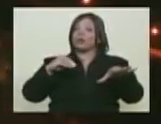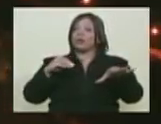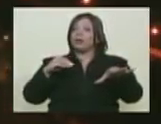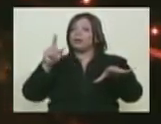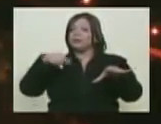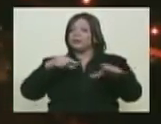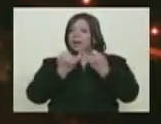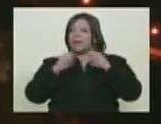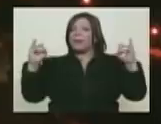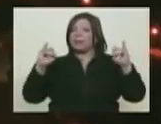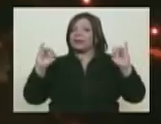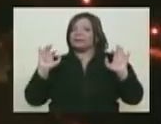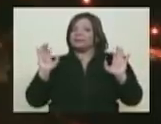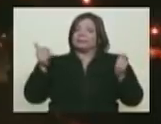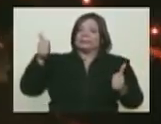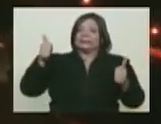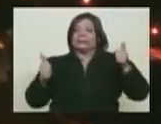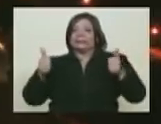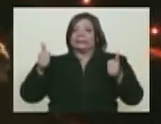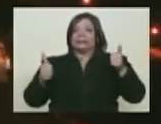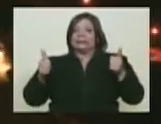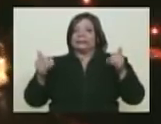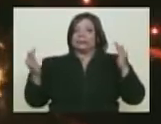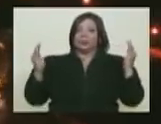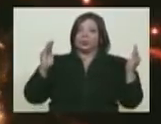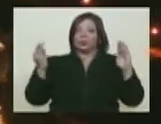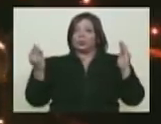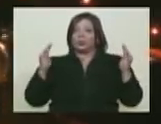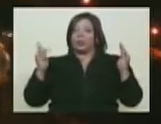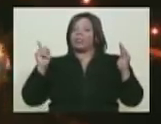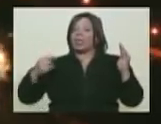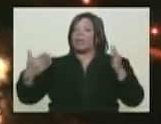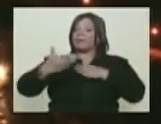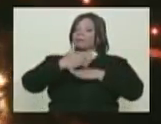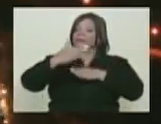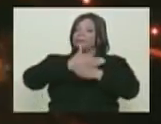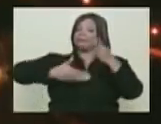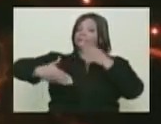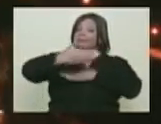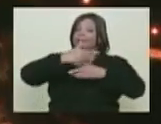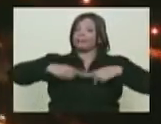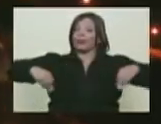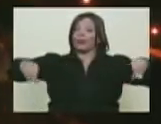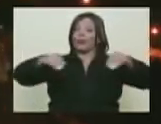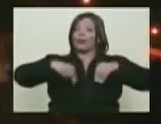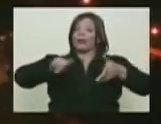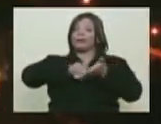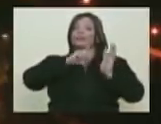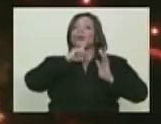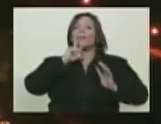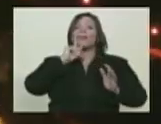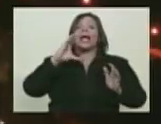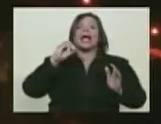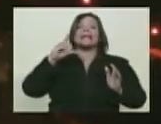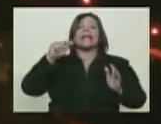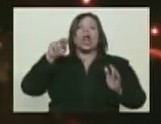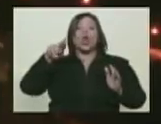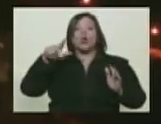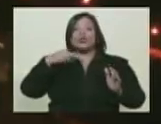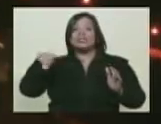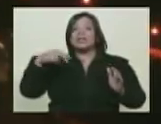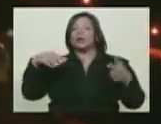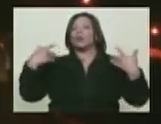del independentismo. Y ambos lados tienen que convivir en este espacio que se llama Cataluña. Así pues, la